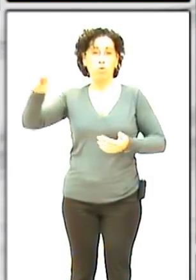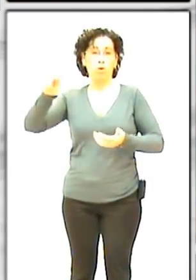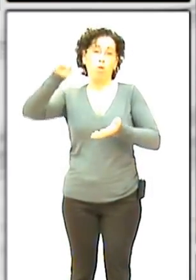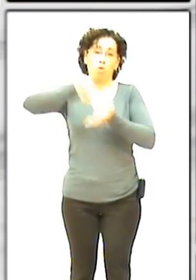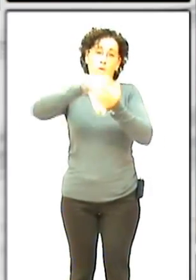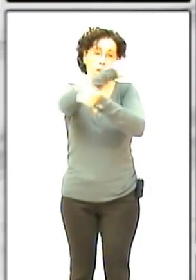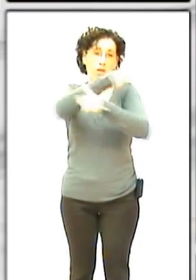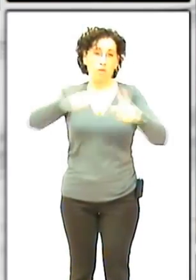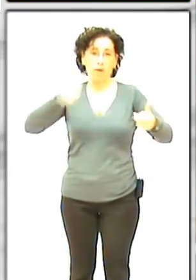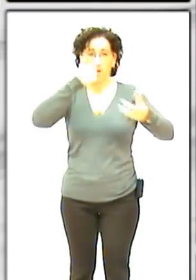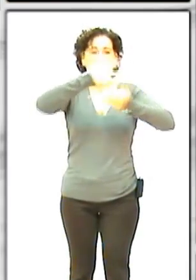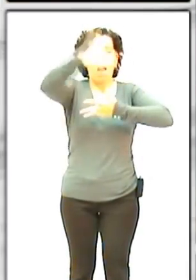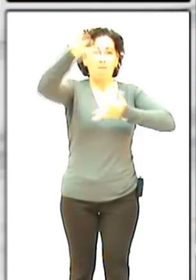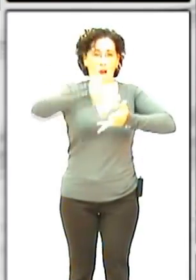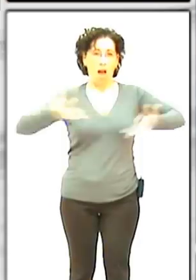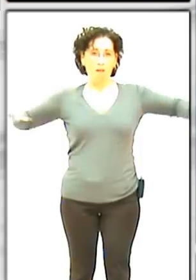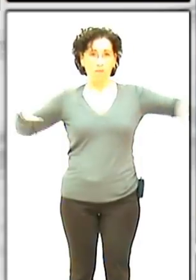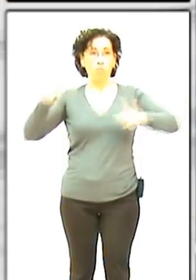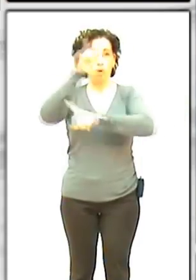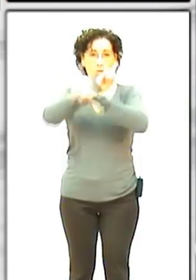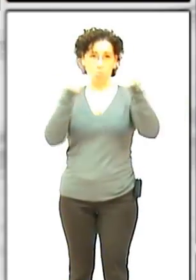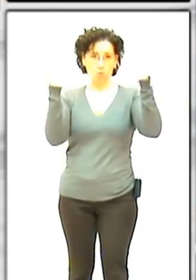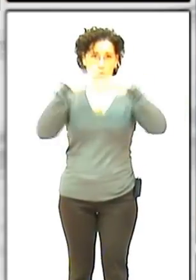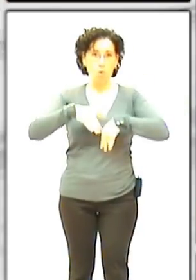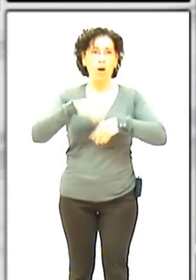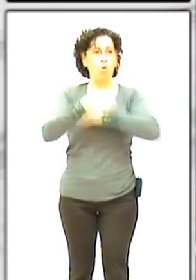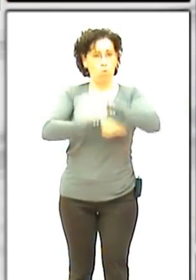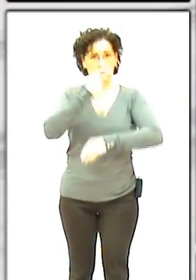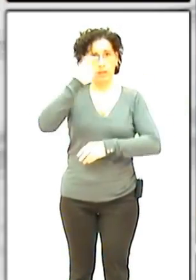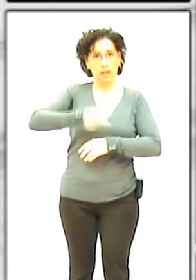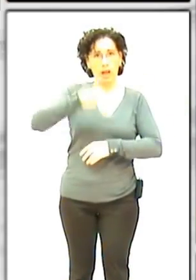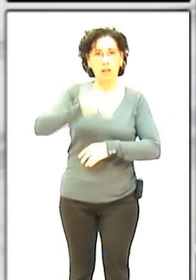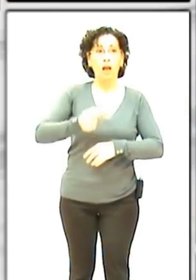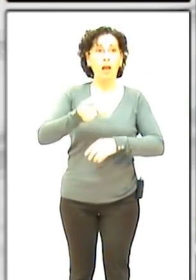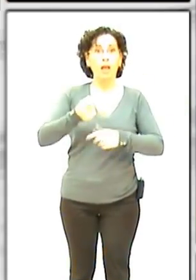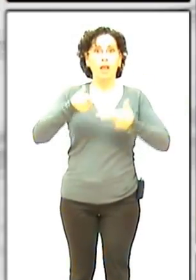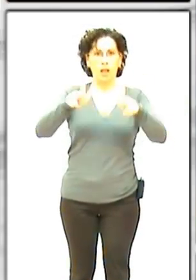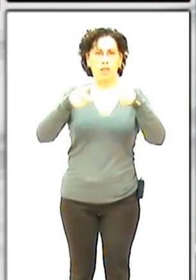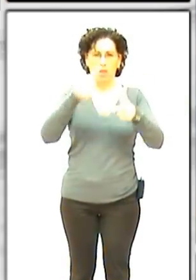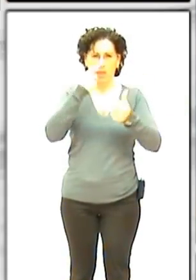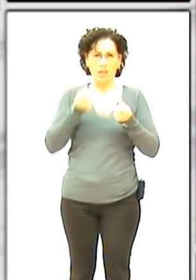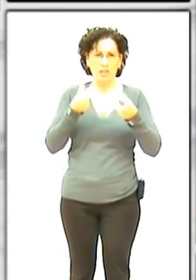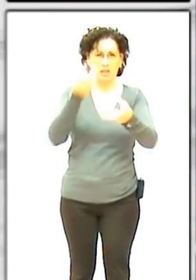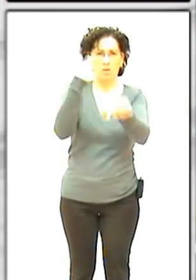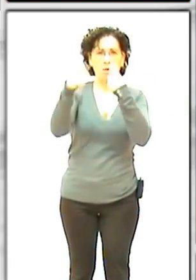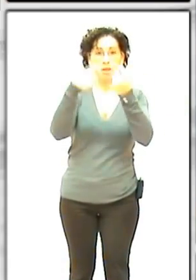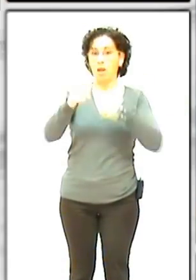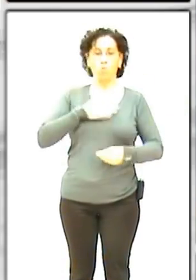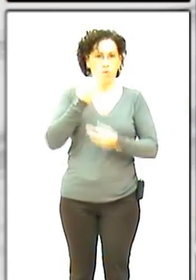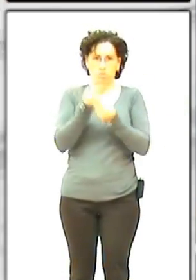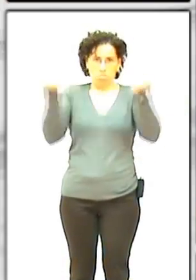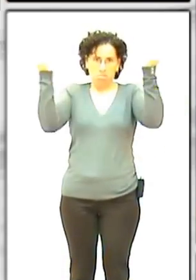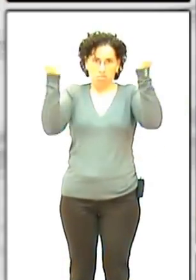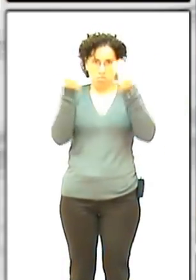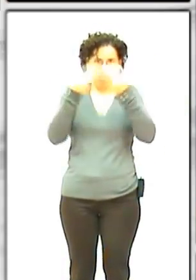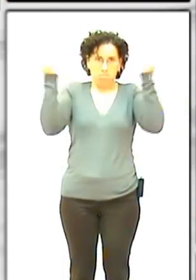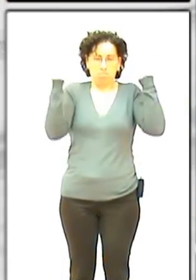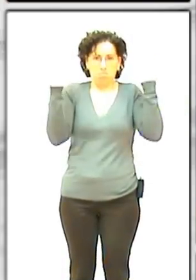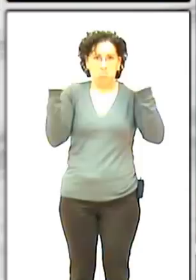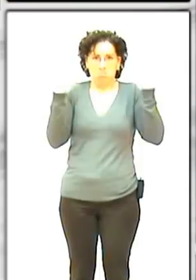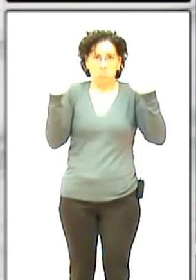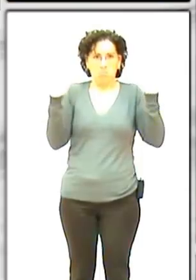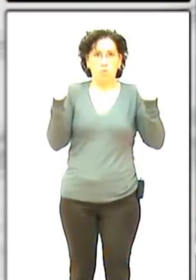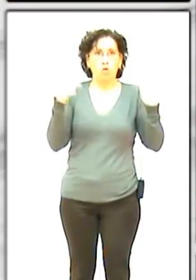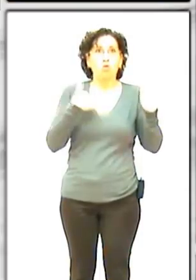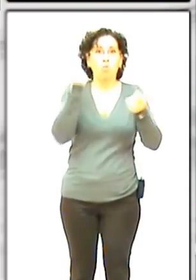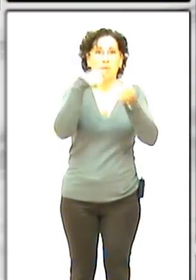de multipath y cosas así, se utilizan bastante y hay muchísimas licencias vendidas. Ya no del nuestro, porque el nuestro ha desaparecido, o sea, y ya está. Ahora